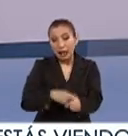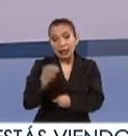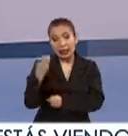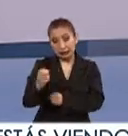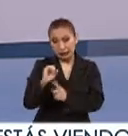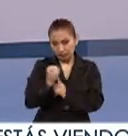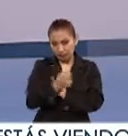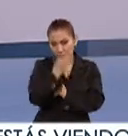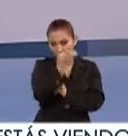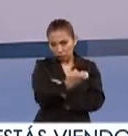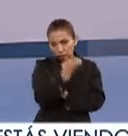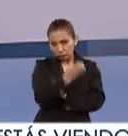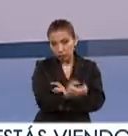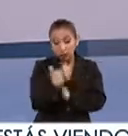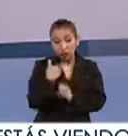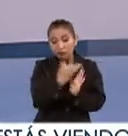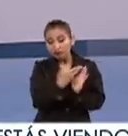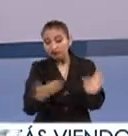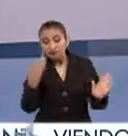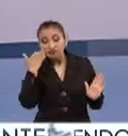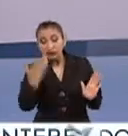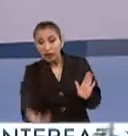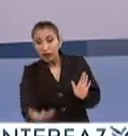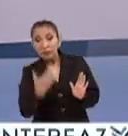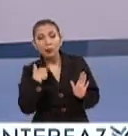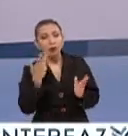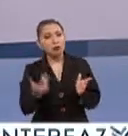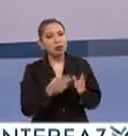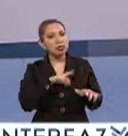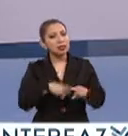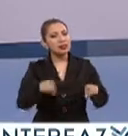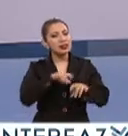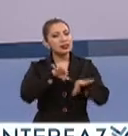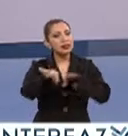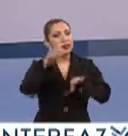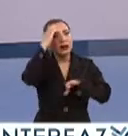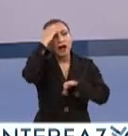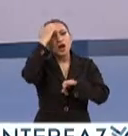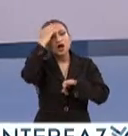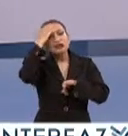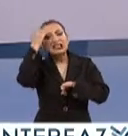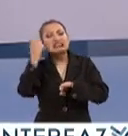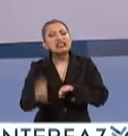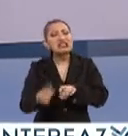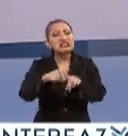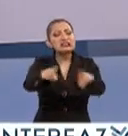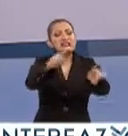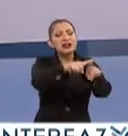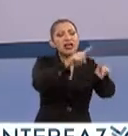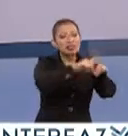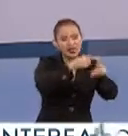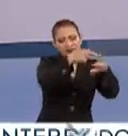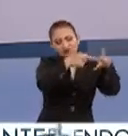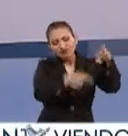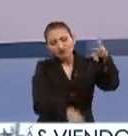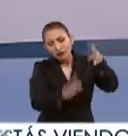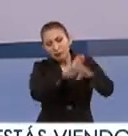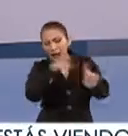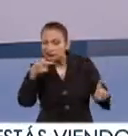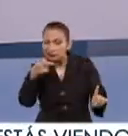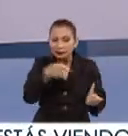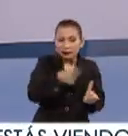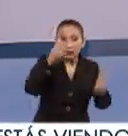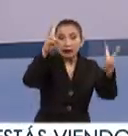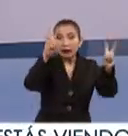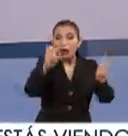esta situación, en las últimas décadas se ha llevado a cabo una serie de trabajos para conocer el peso de las distintas variables, particularmente